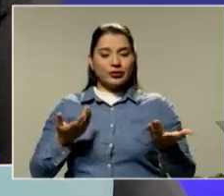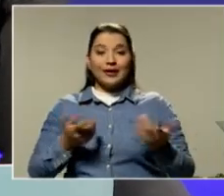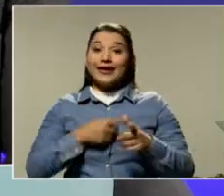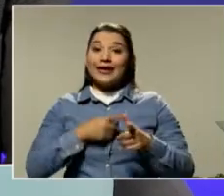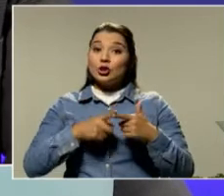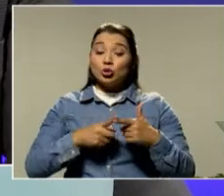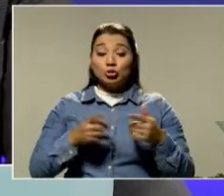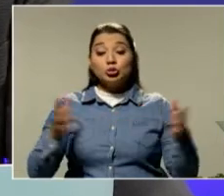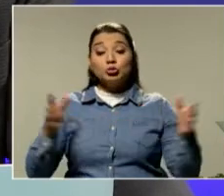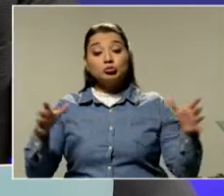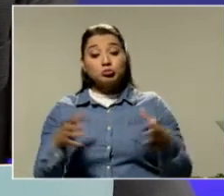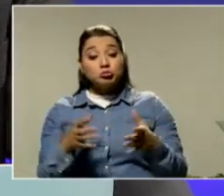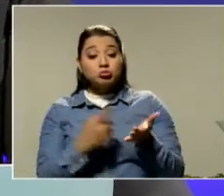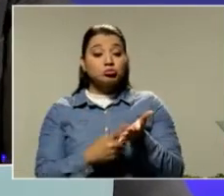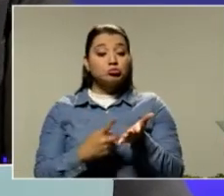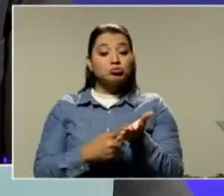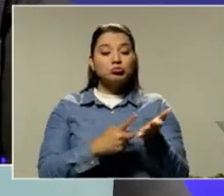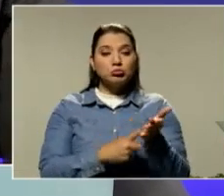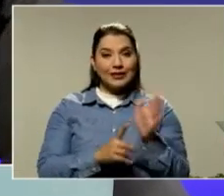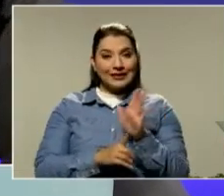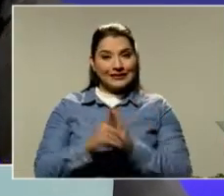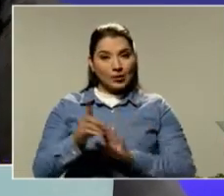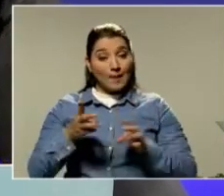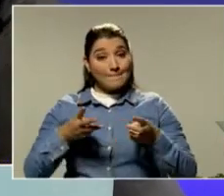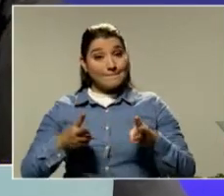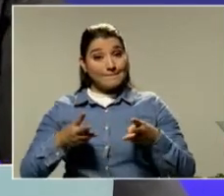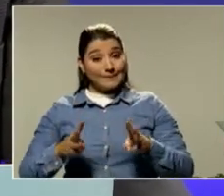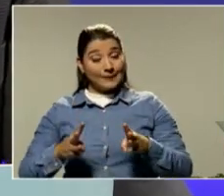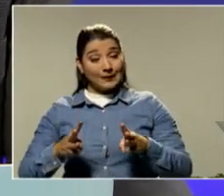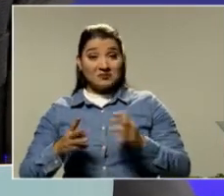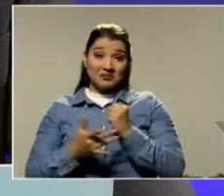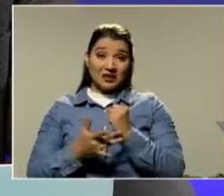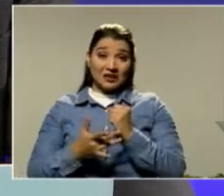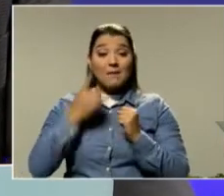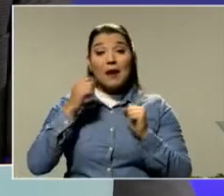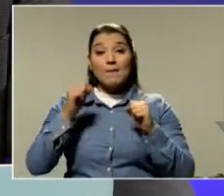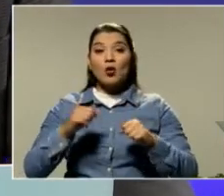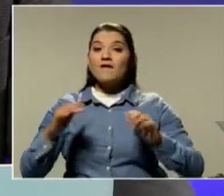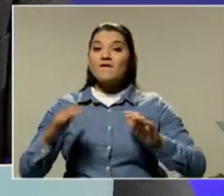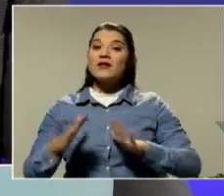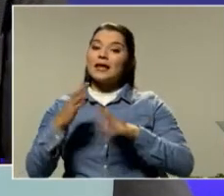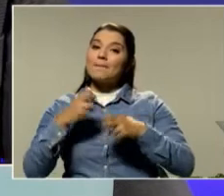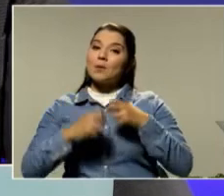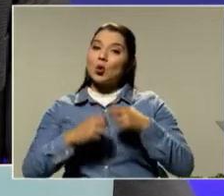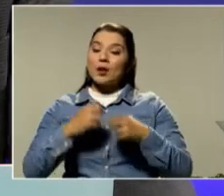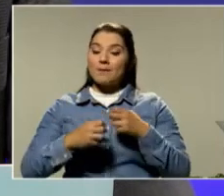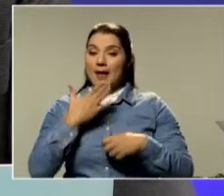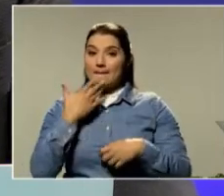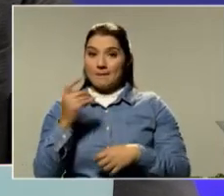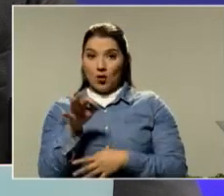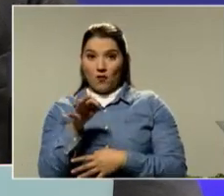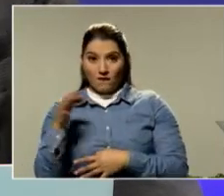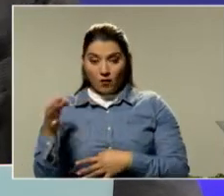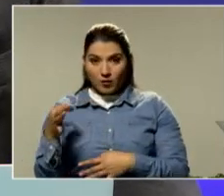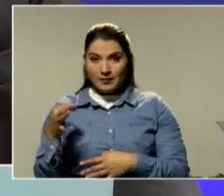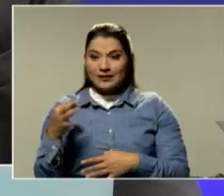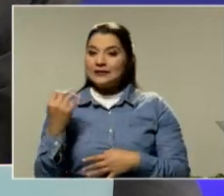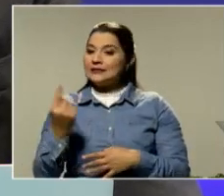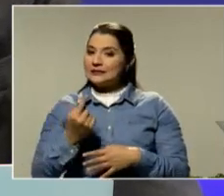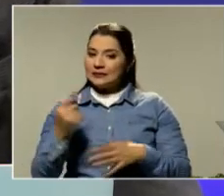desarrollamos metodologías para poder enfrentar el problema de la mejor manera, trabajando juntos,